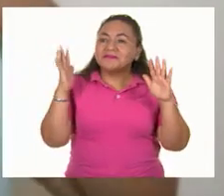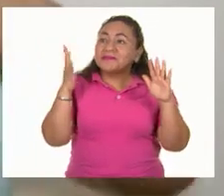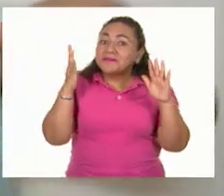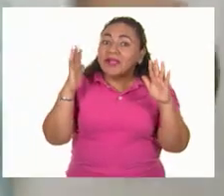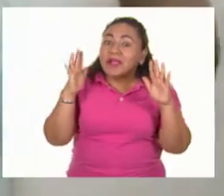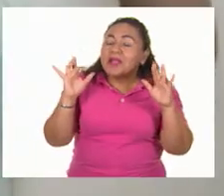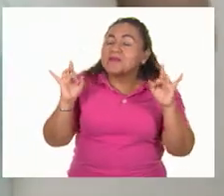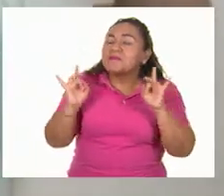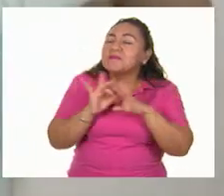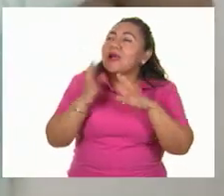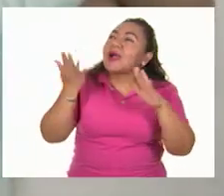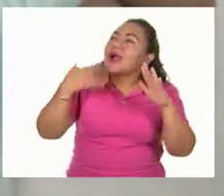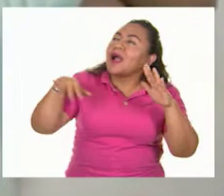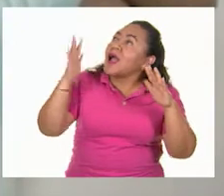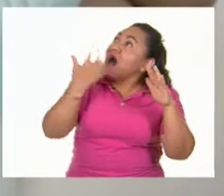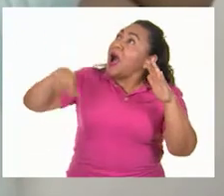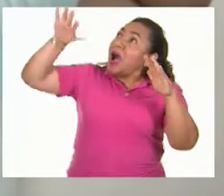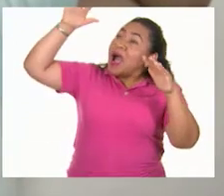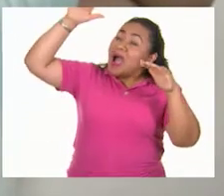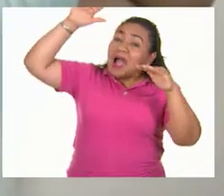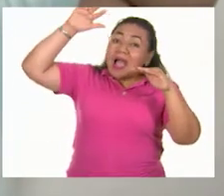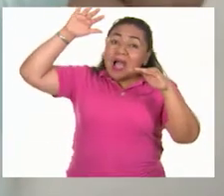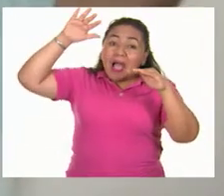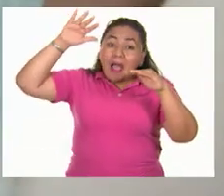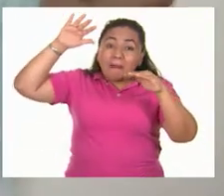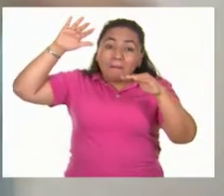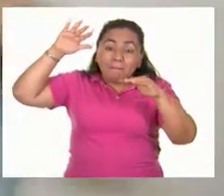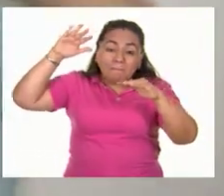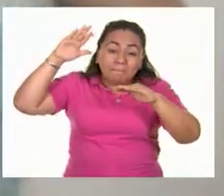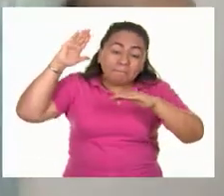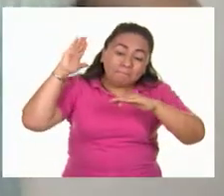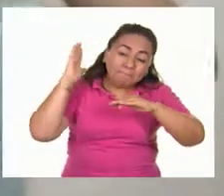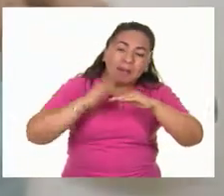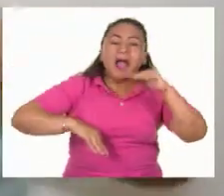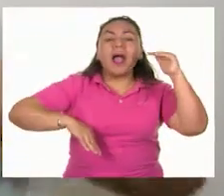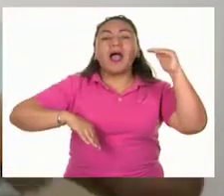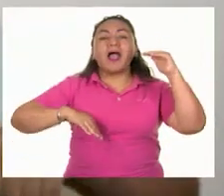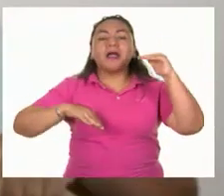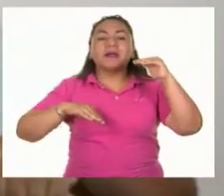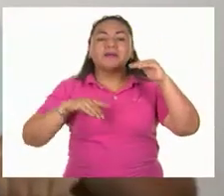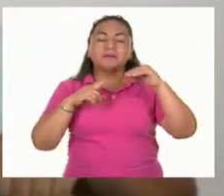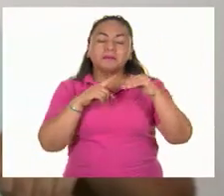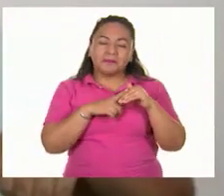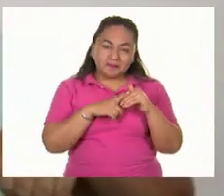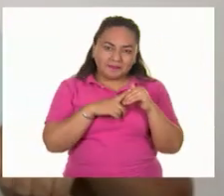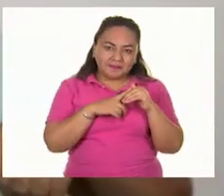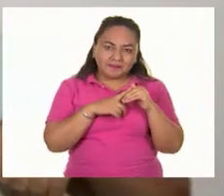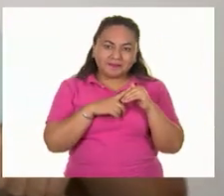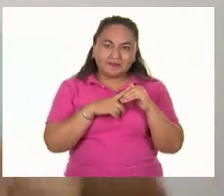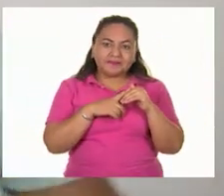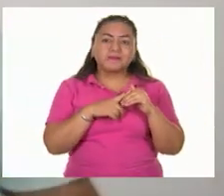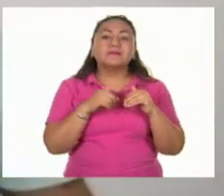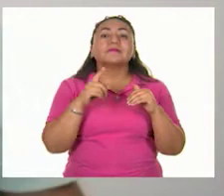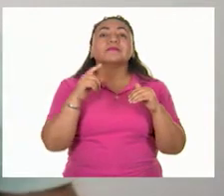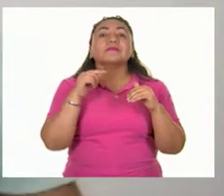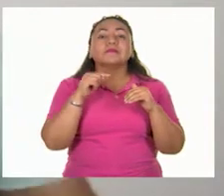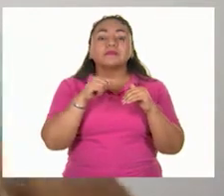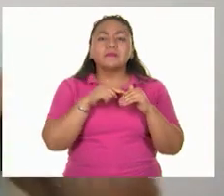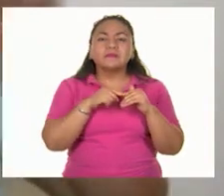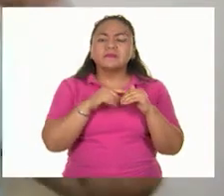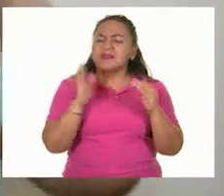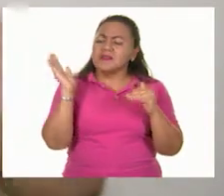De repente dio un salto y a la otra le pegó.